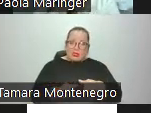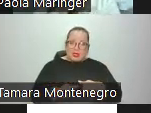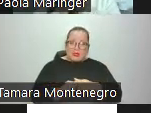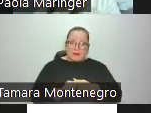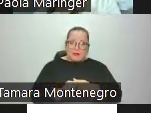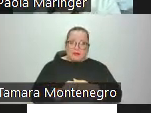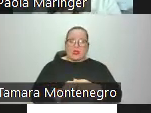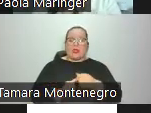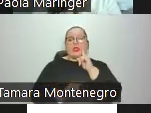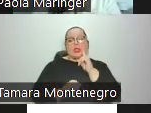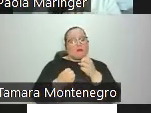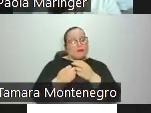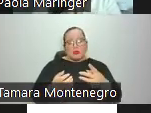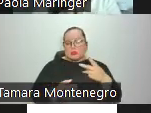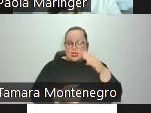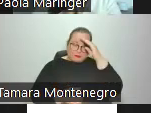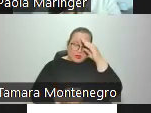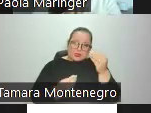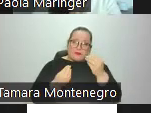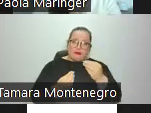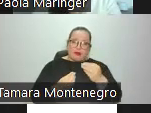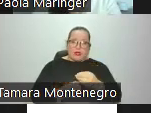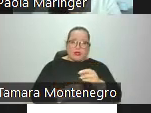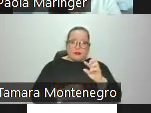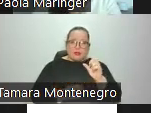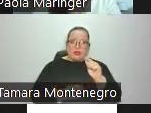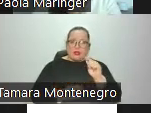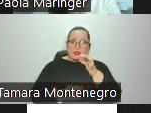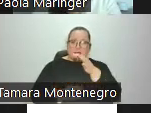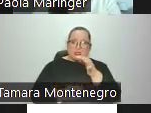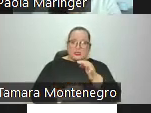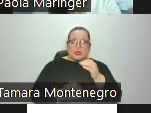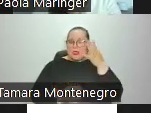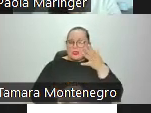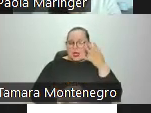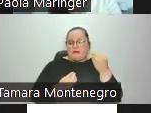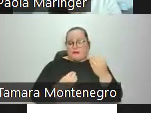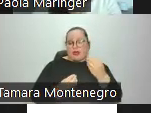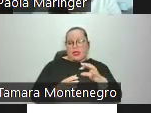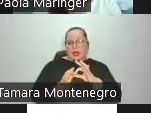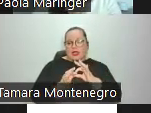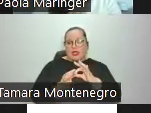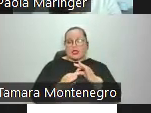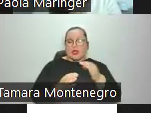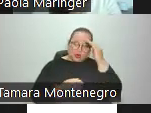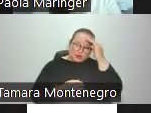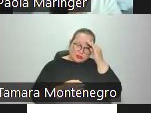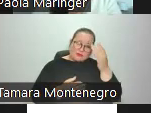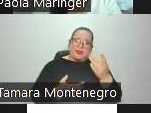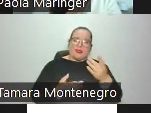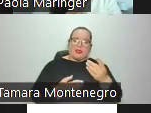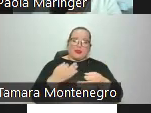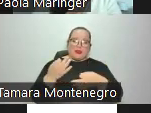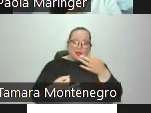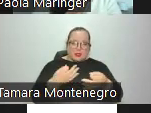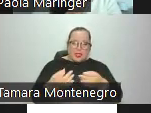experiencias valiosas para compartir. Patricia nos dice que le encantan todas las charlas. Gracias por compartir estos conocimientos. Accedan